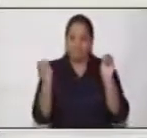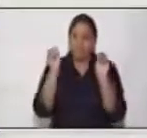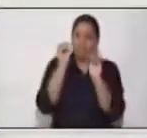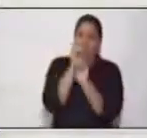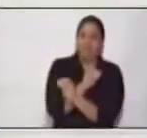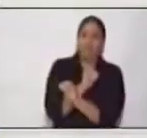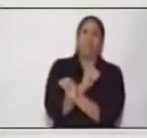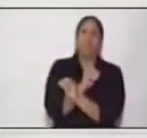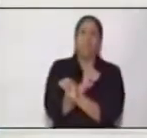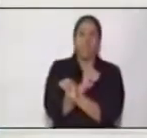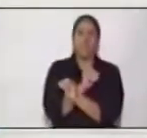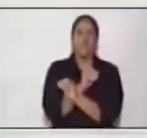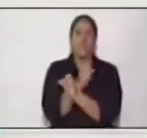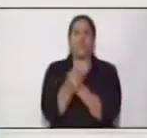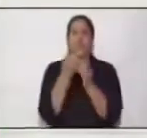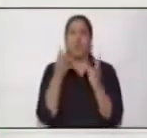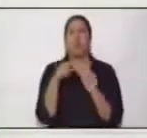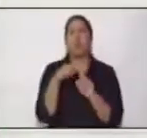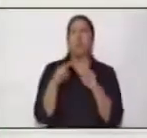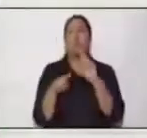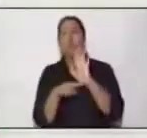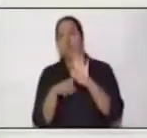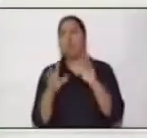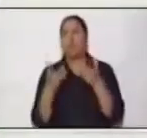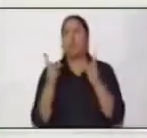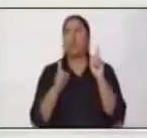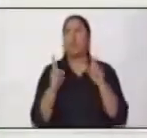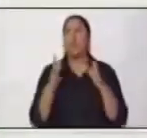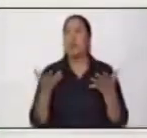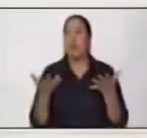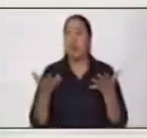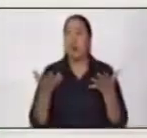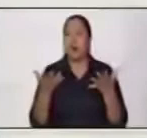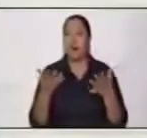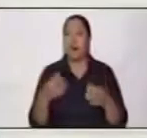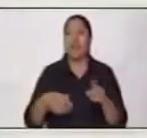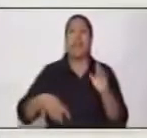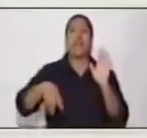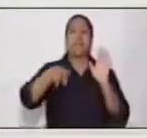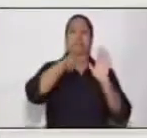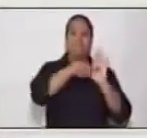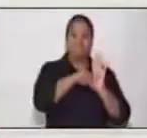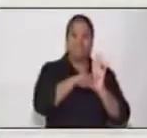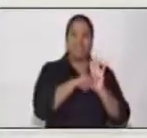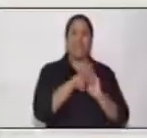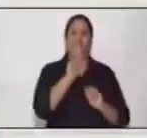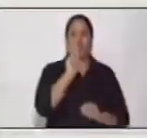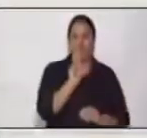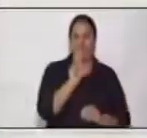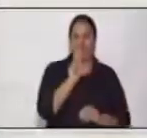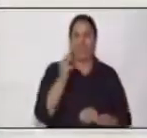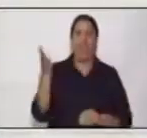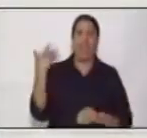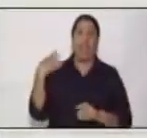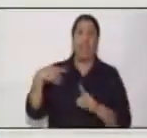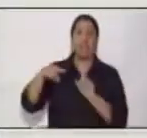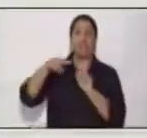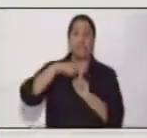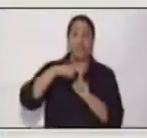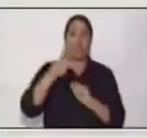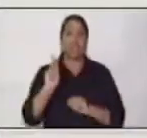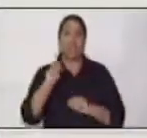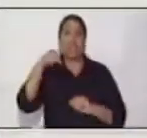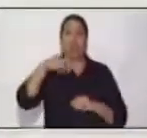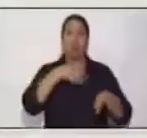valor. Como tengo más Y, en este caso sería menos Y. Y despejo